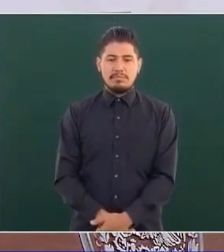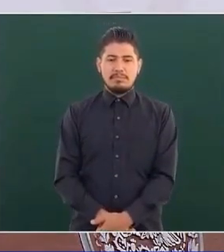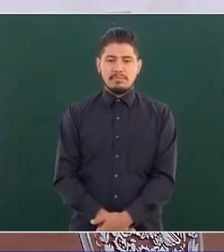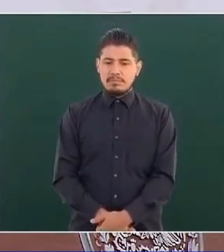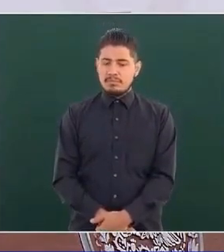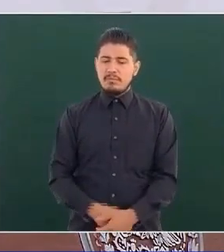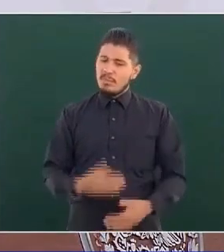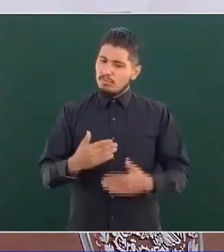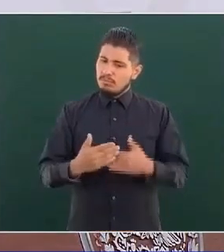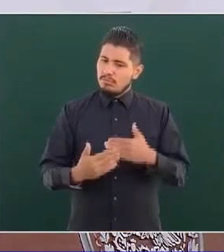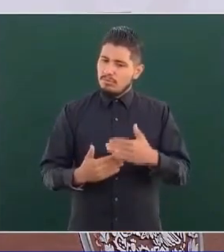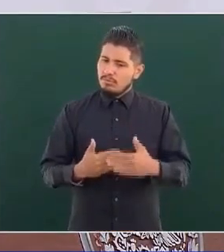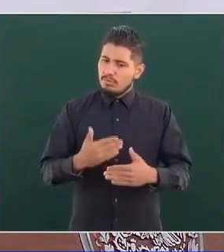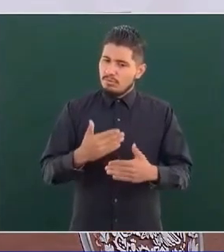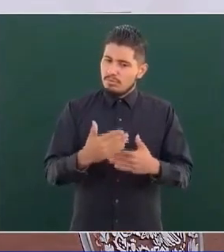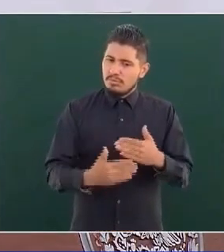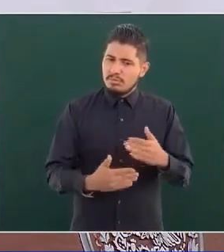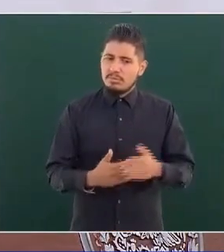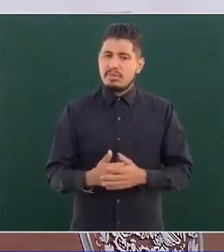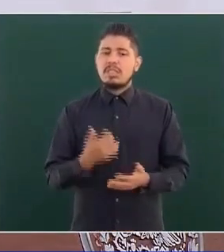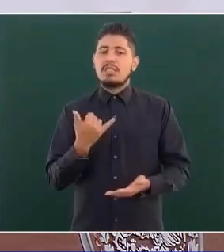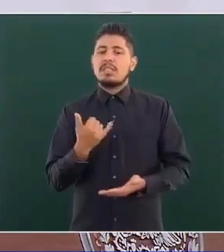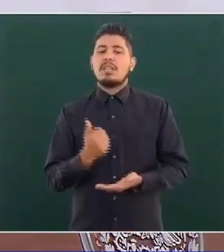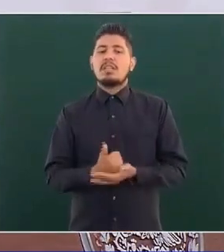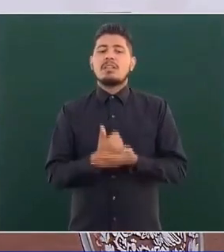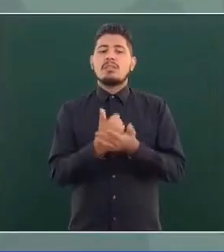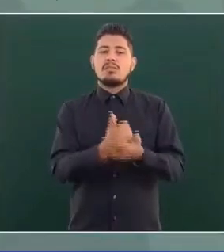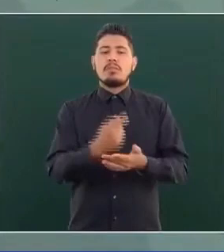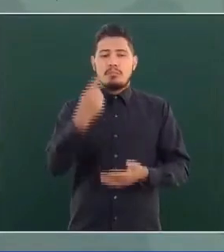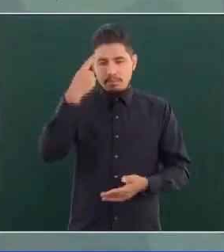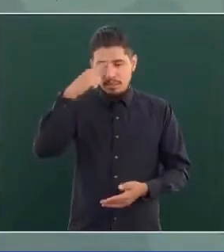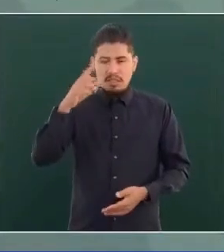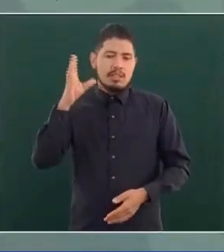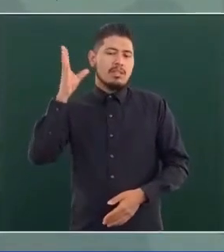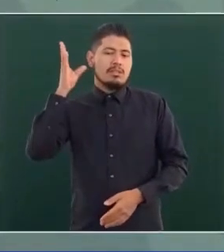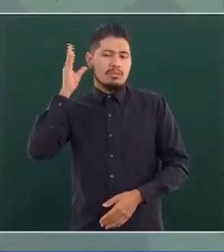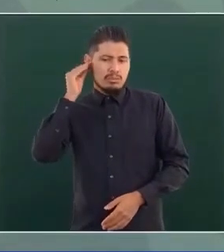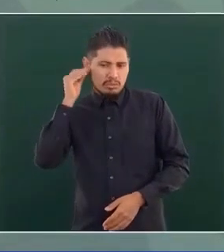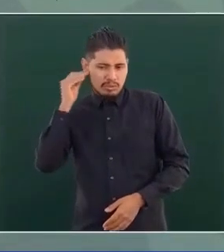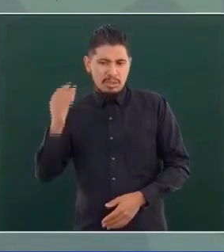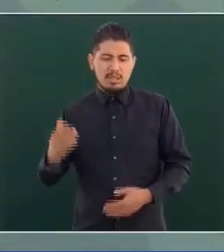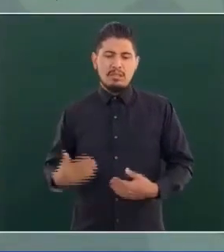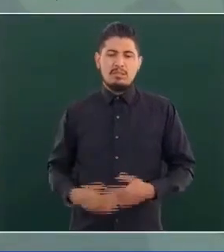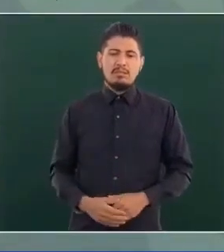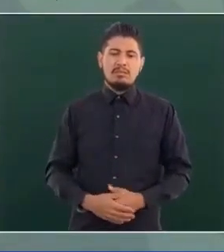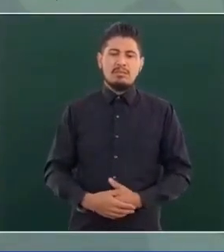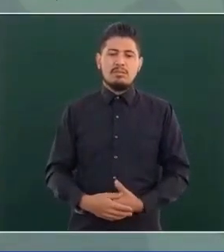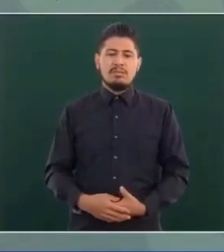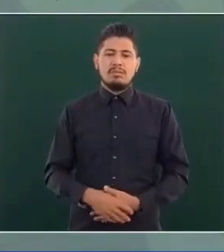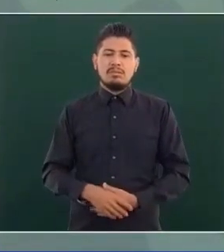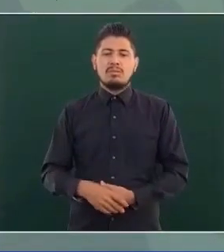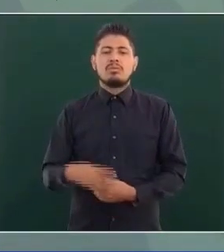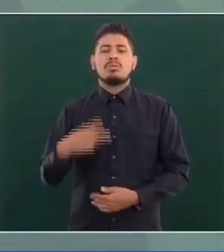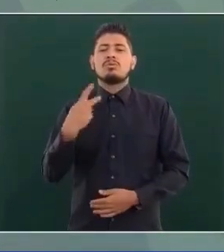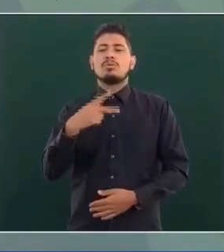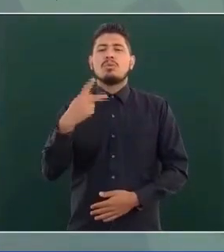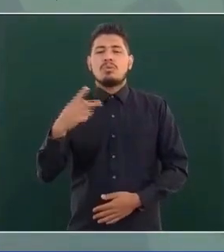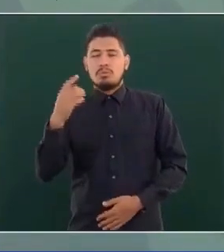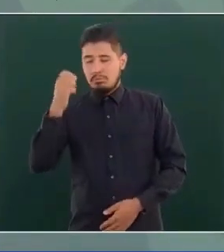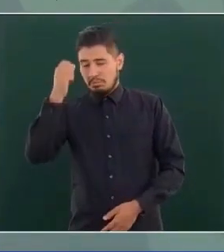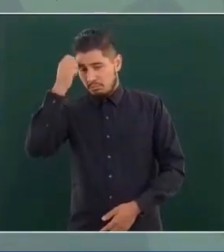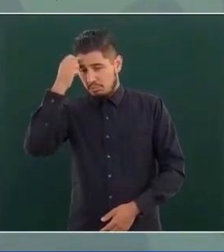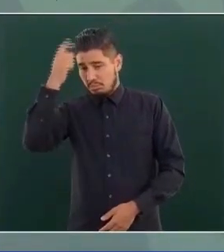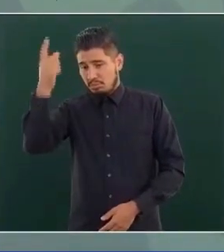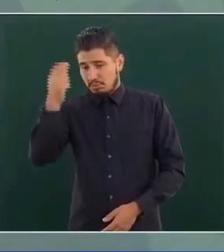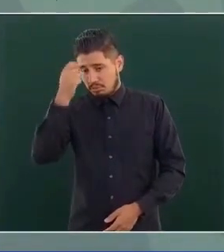del avance y ayuda para escucharlos, sus